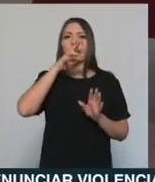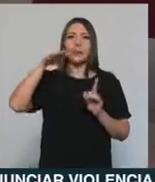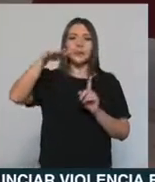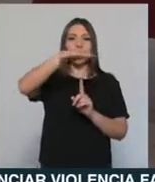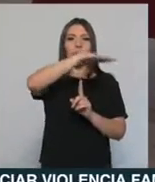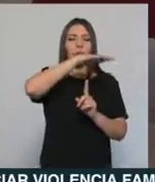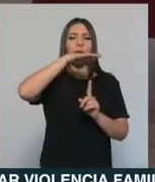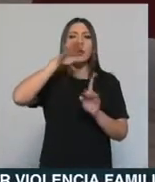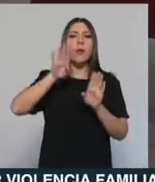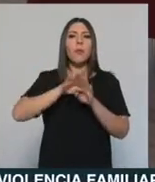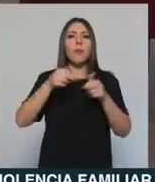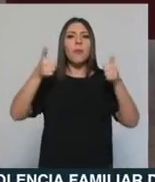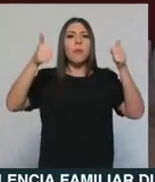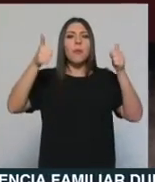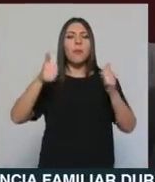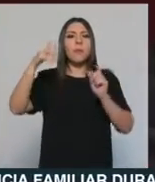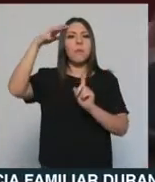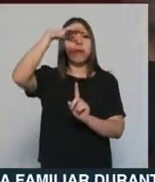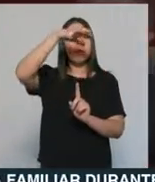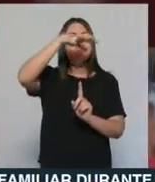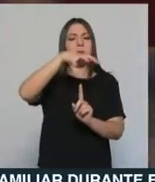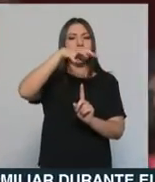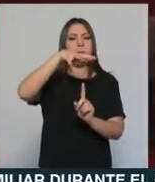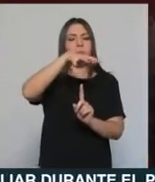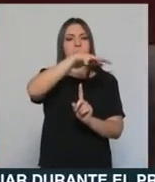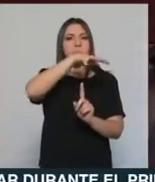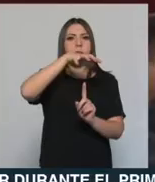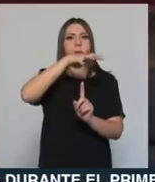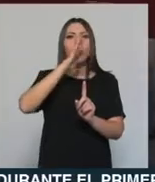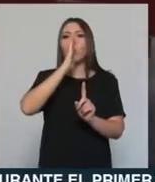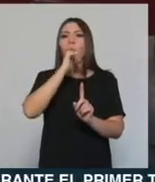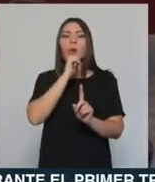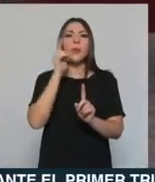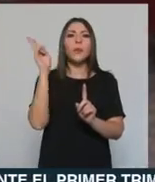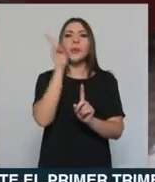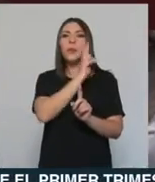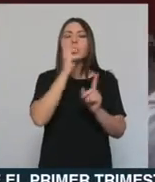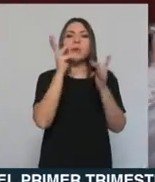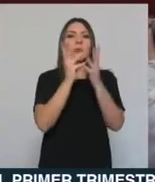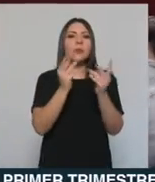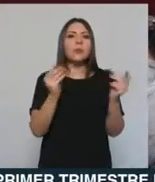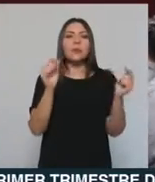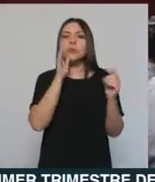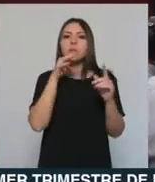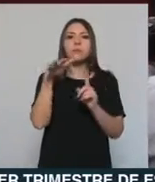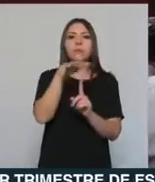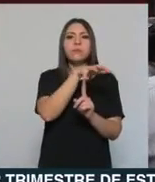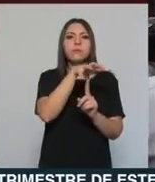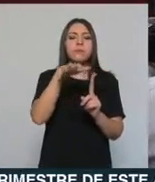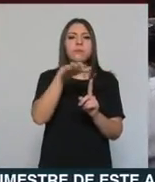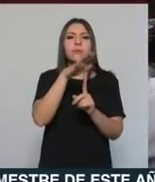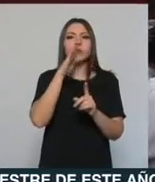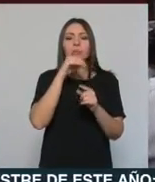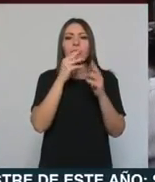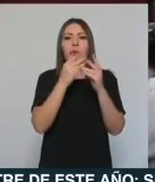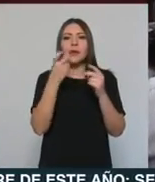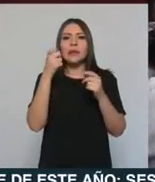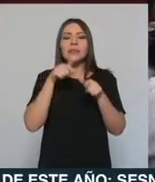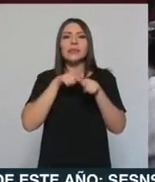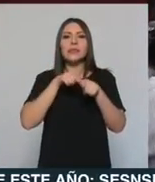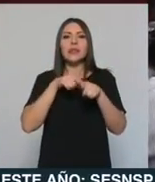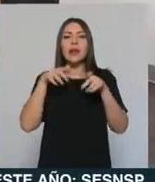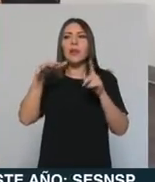viento. Indicó que aun cuando los incendios han sido controlados, en la atmósfera no han habido condiciones para que los contaminantes